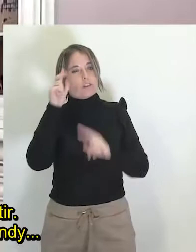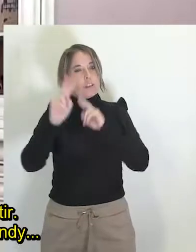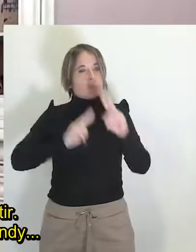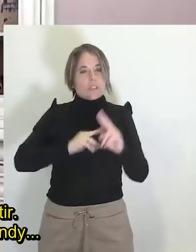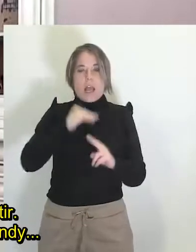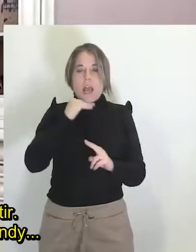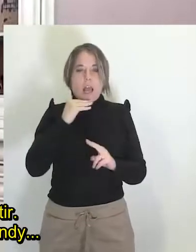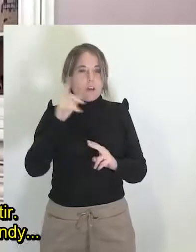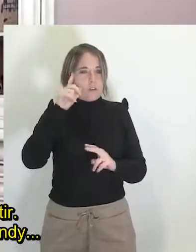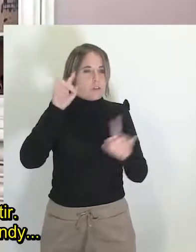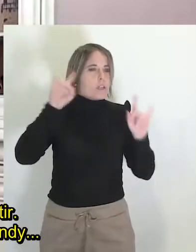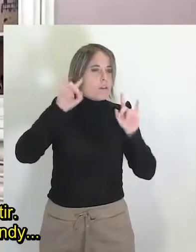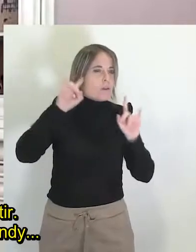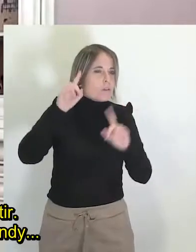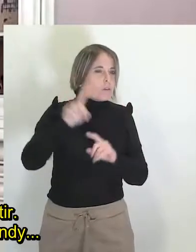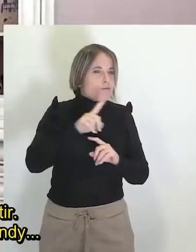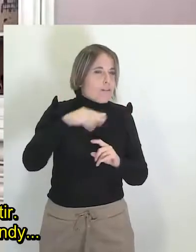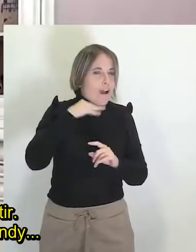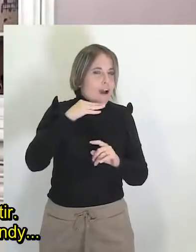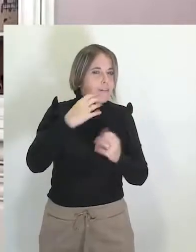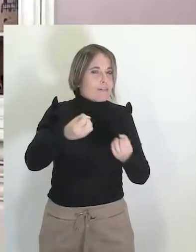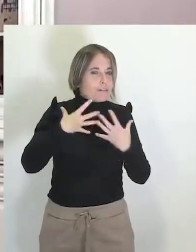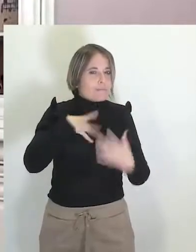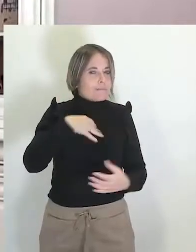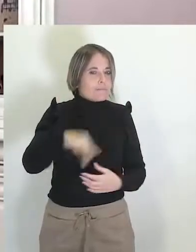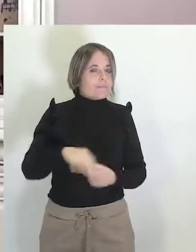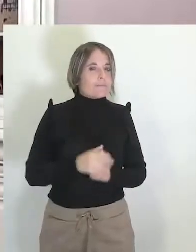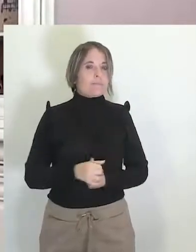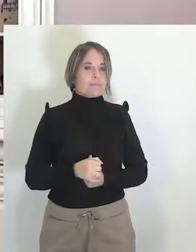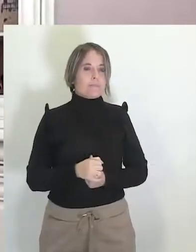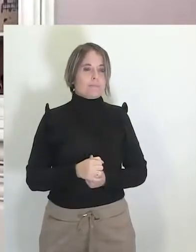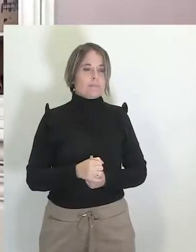quieres partir. No sé si tienes ahora ruido, Wendy, si quieres.